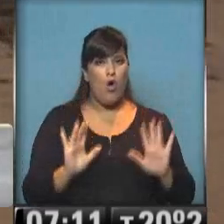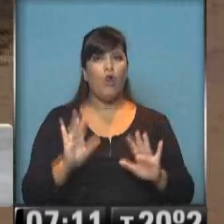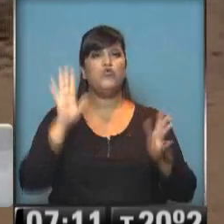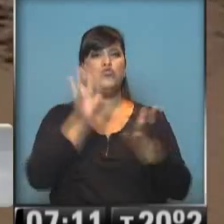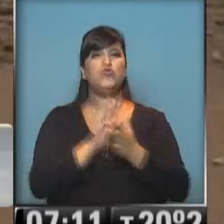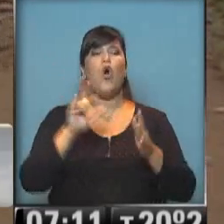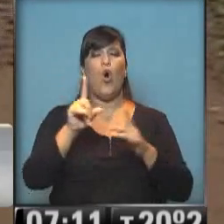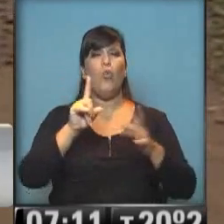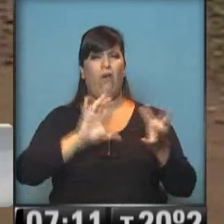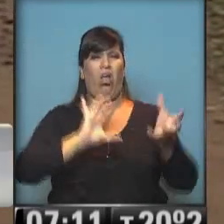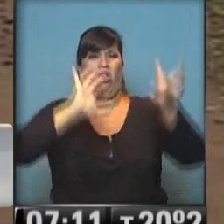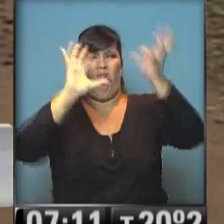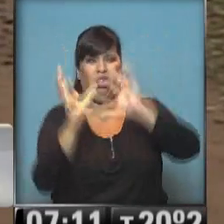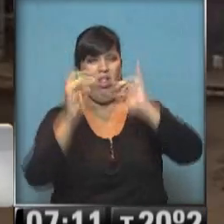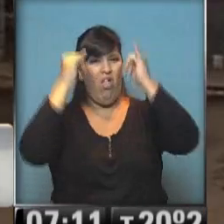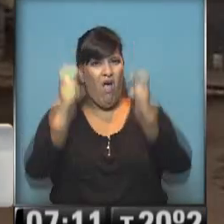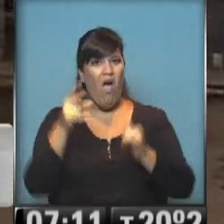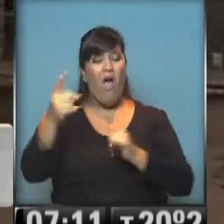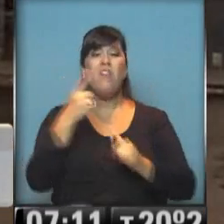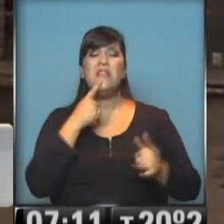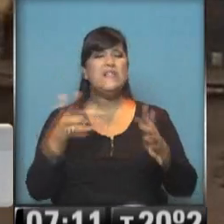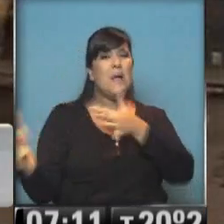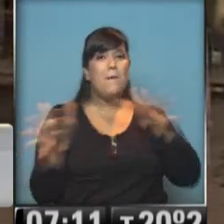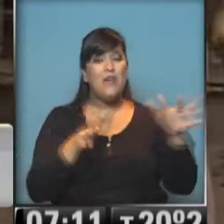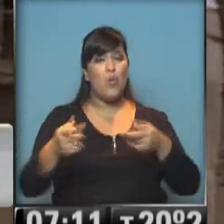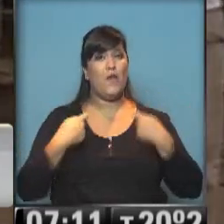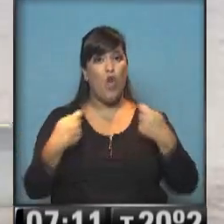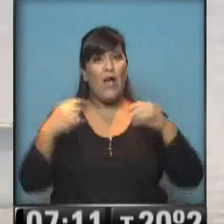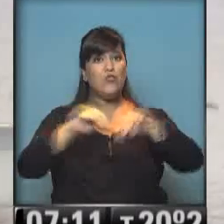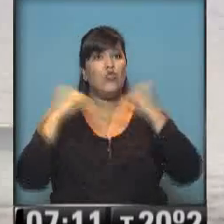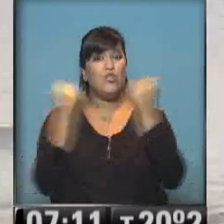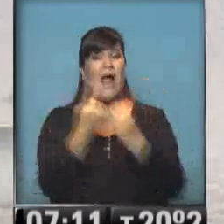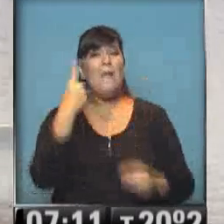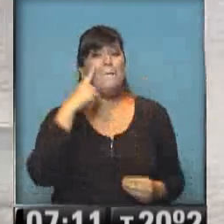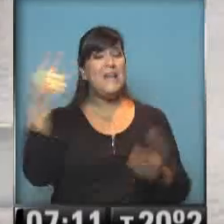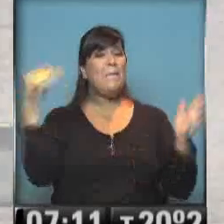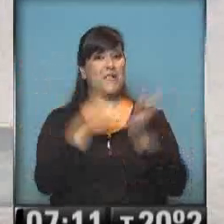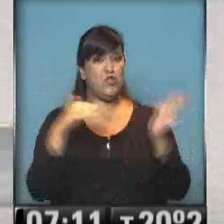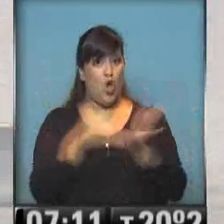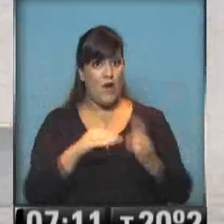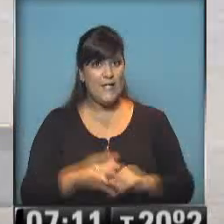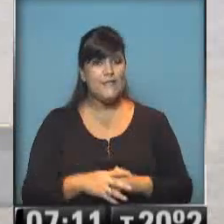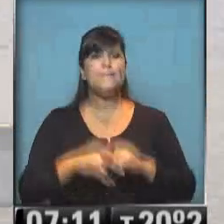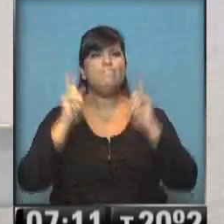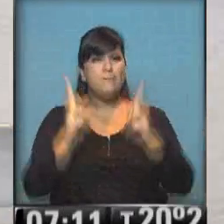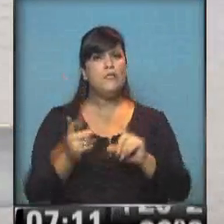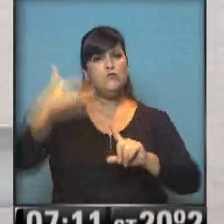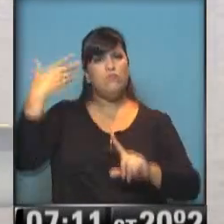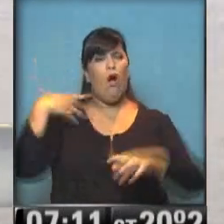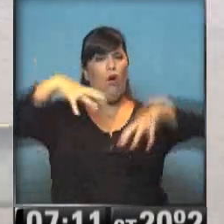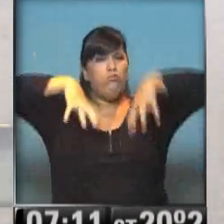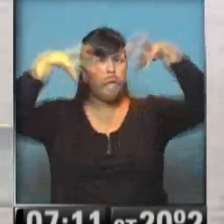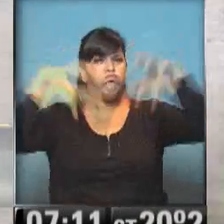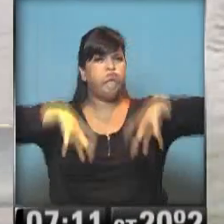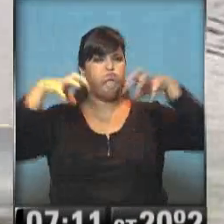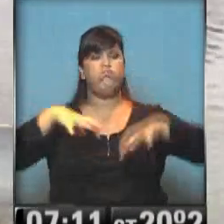de los primeros daños que se conocen, y estima que estaría cerca de los 1.000 millones lo que ha dejado esta serie de temporales que comenzaron a